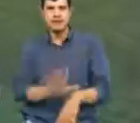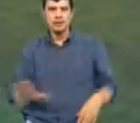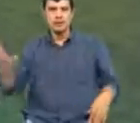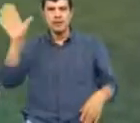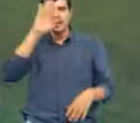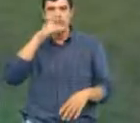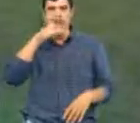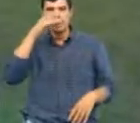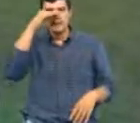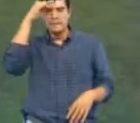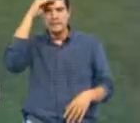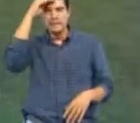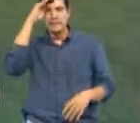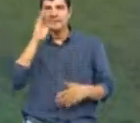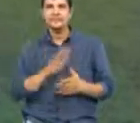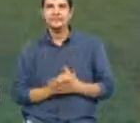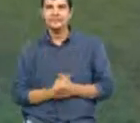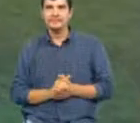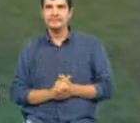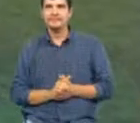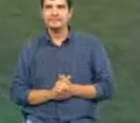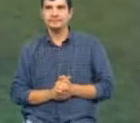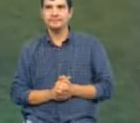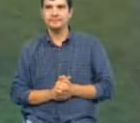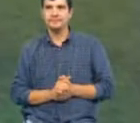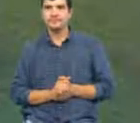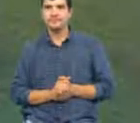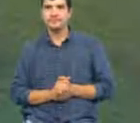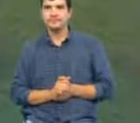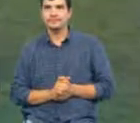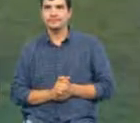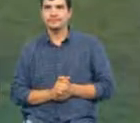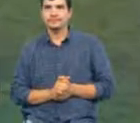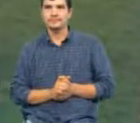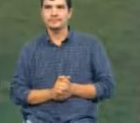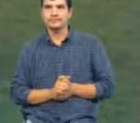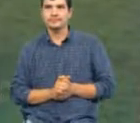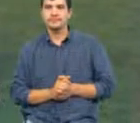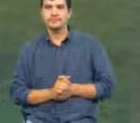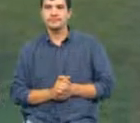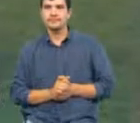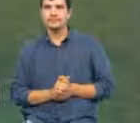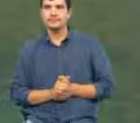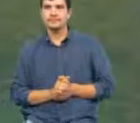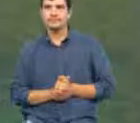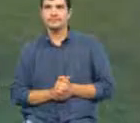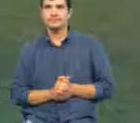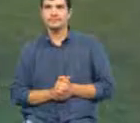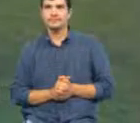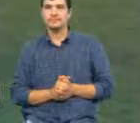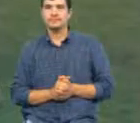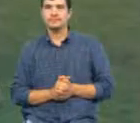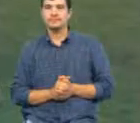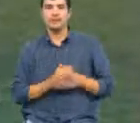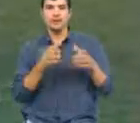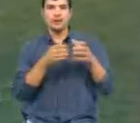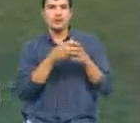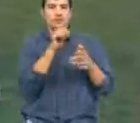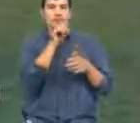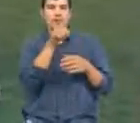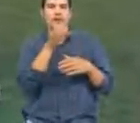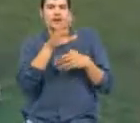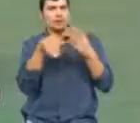botín de oro es un convenio papo de repente el departamente es a entender y el atlético bucaramanga que es lo que esta niña siempre soñaron